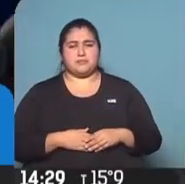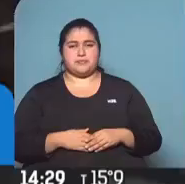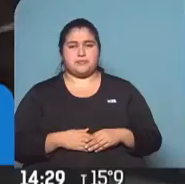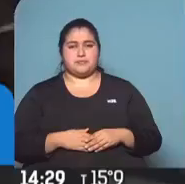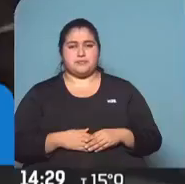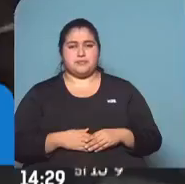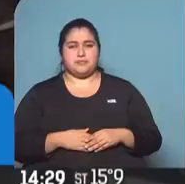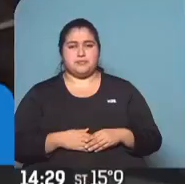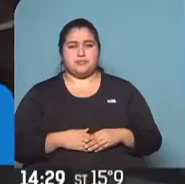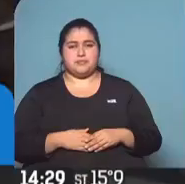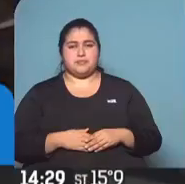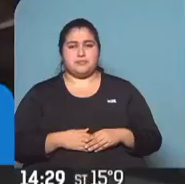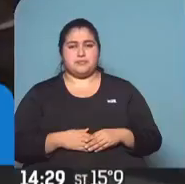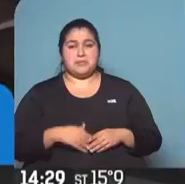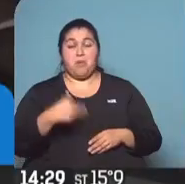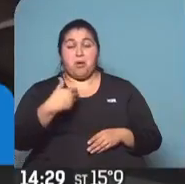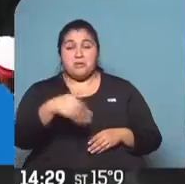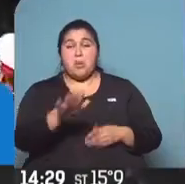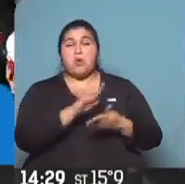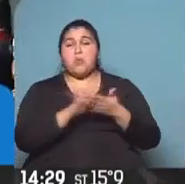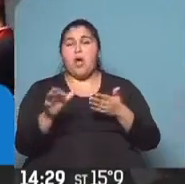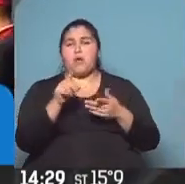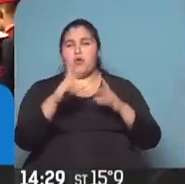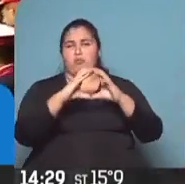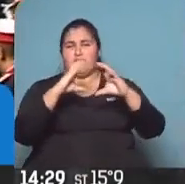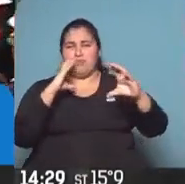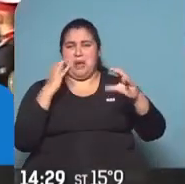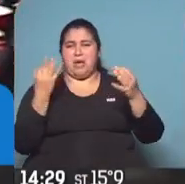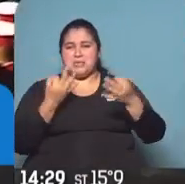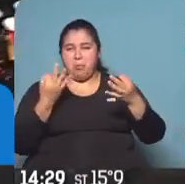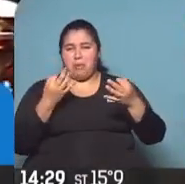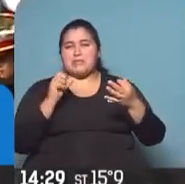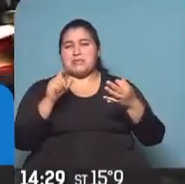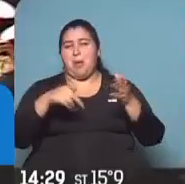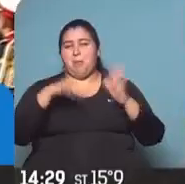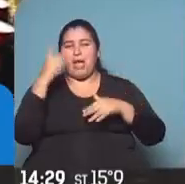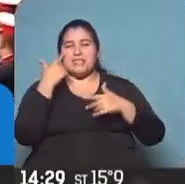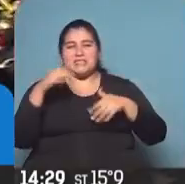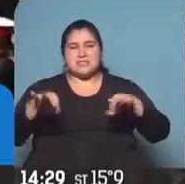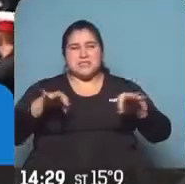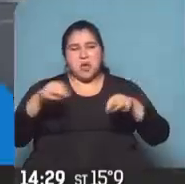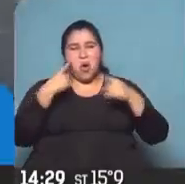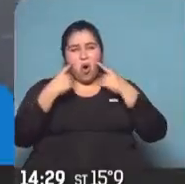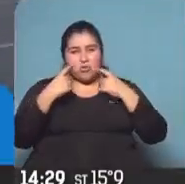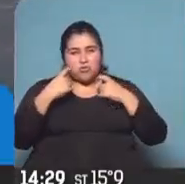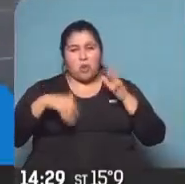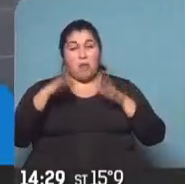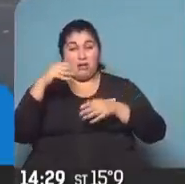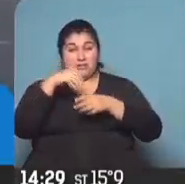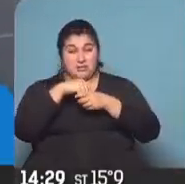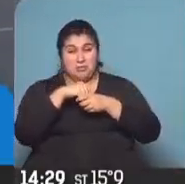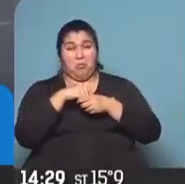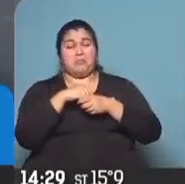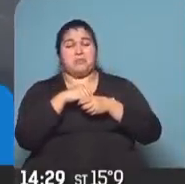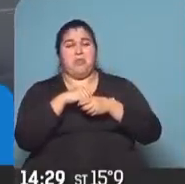ya se aproximan un módulo centro comando y control el mismo se crea en